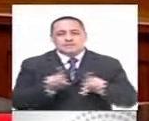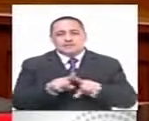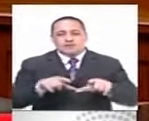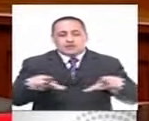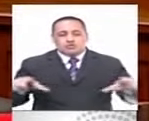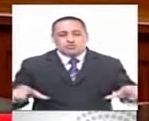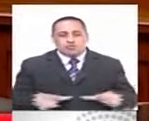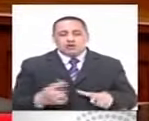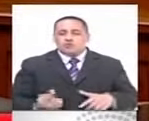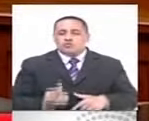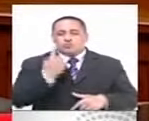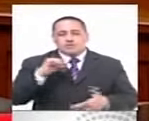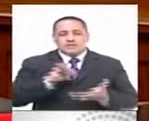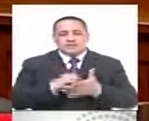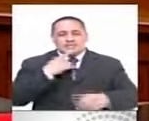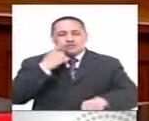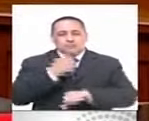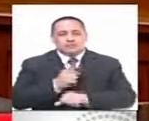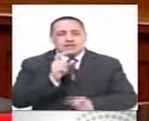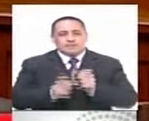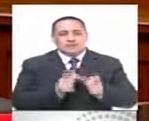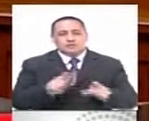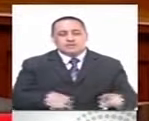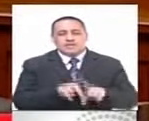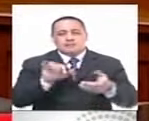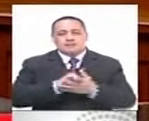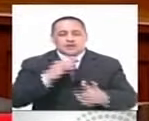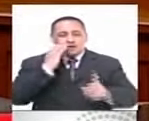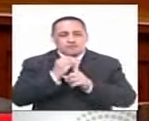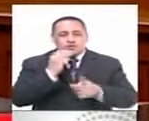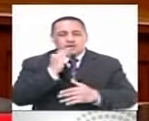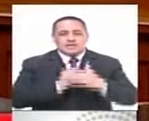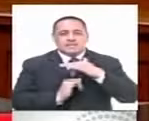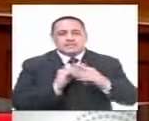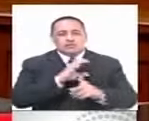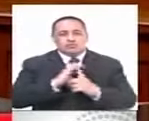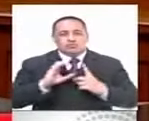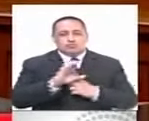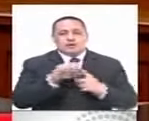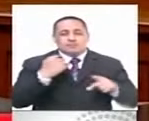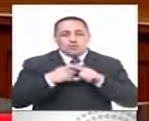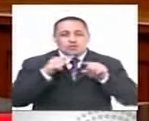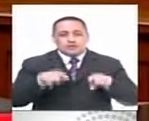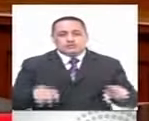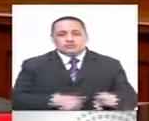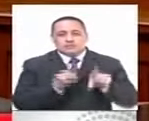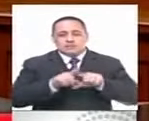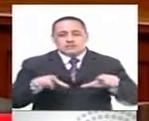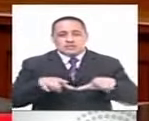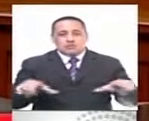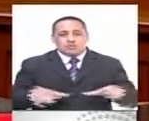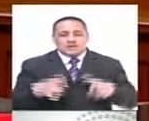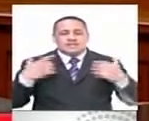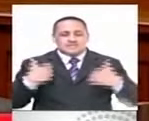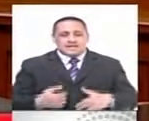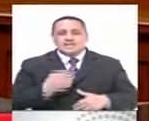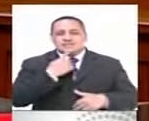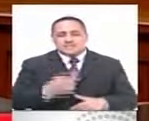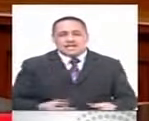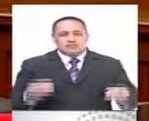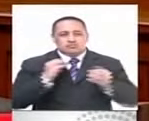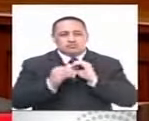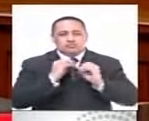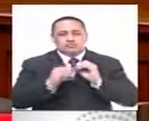digital única de denuncias del ciudadano con enfoque intercultural. Por ello, esta plataforma ya se ha